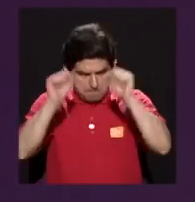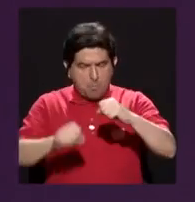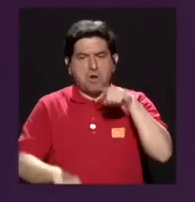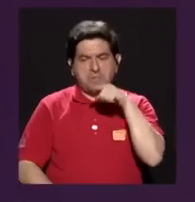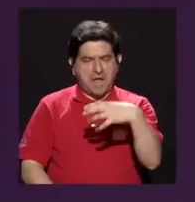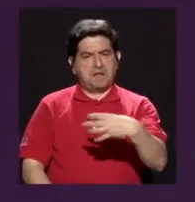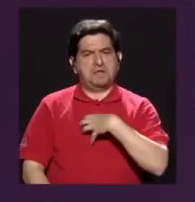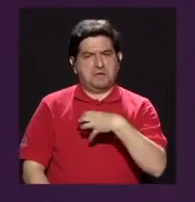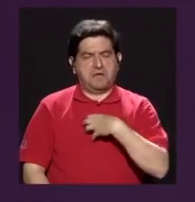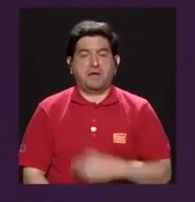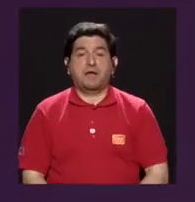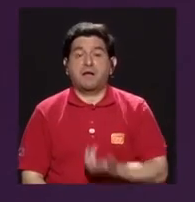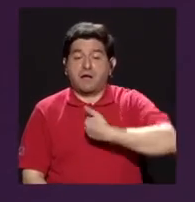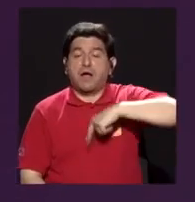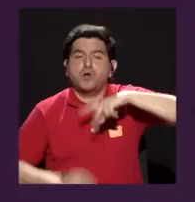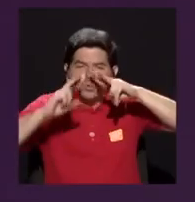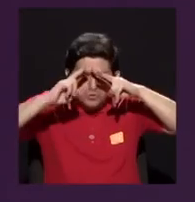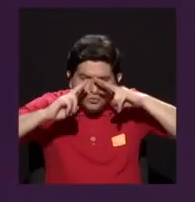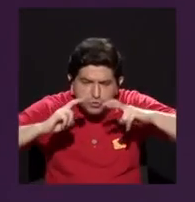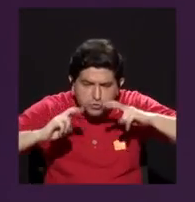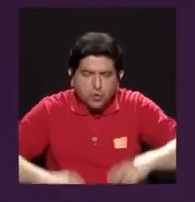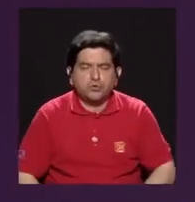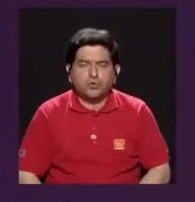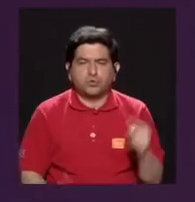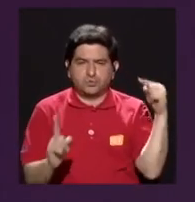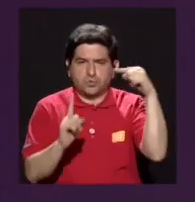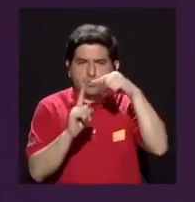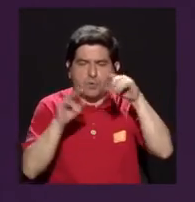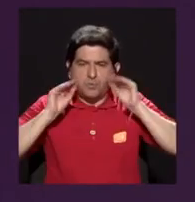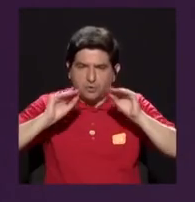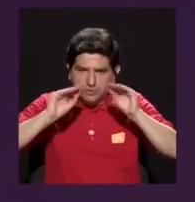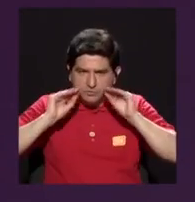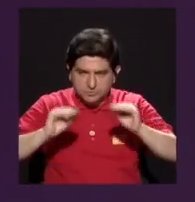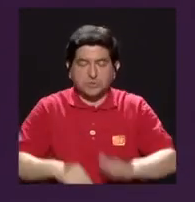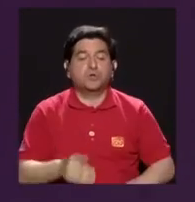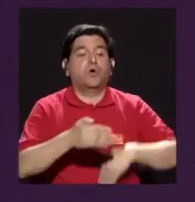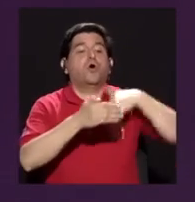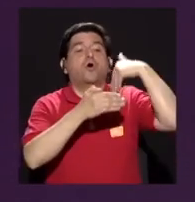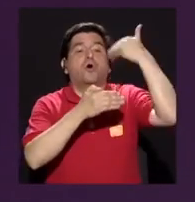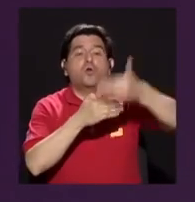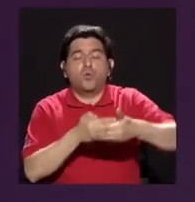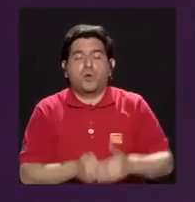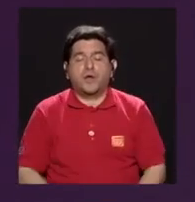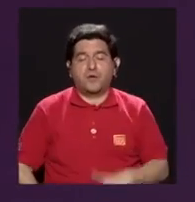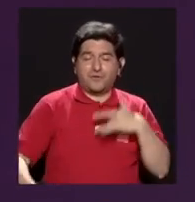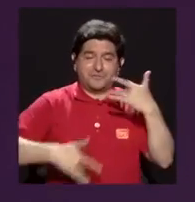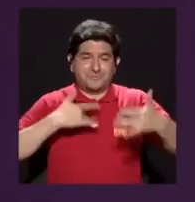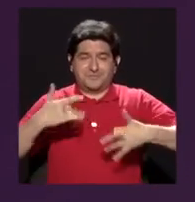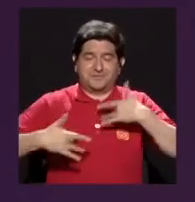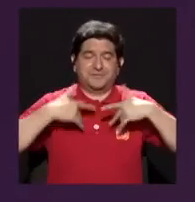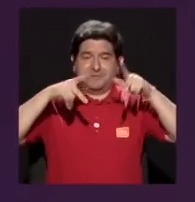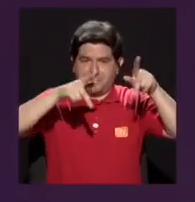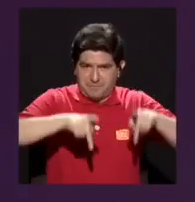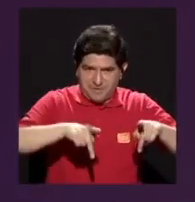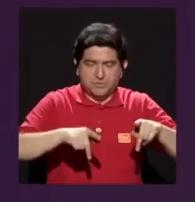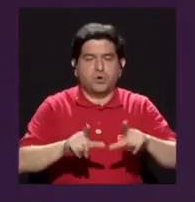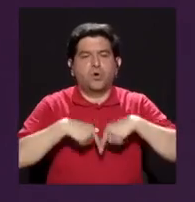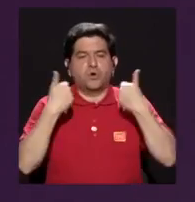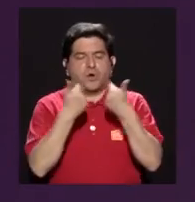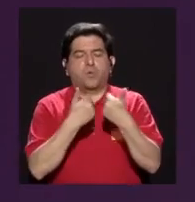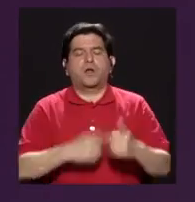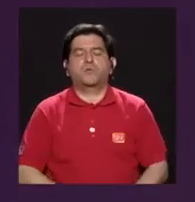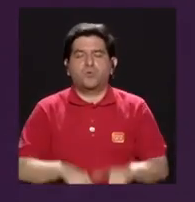queja y esta queja nosotros la analizamos con fines académicos para luego sensibilizar ojalá a la persona o al grupo de